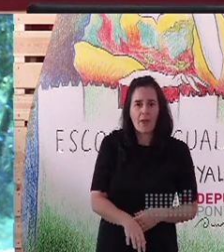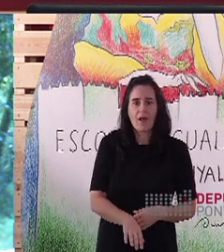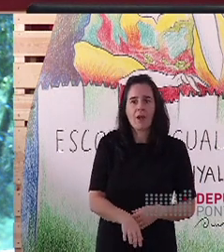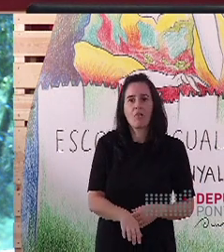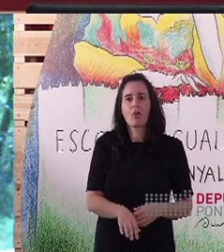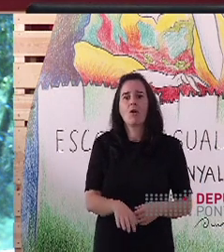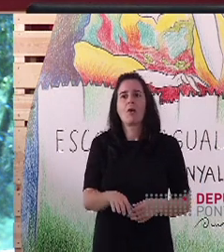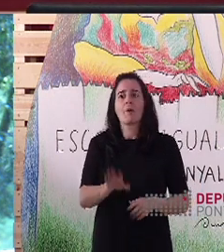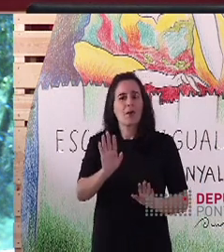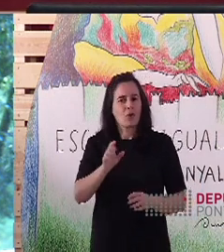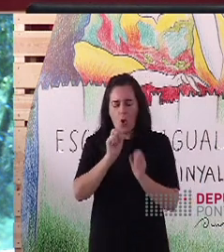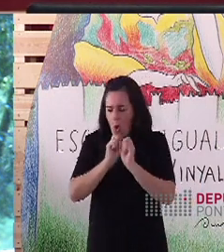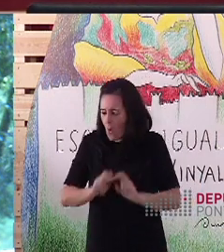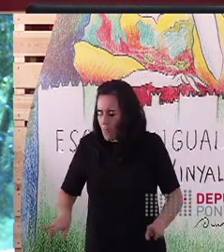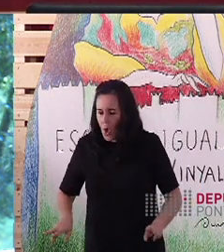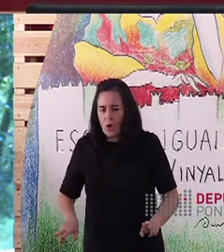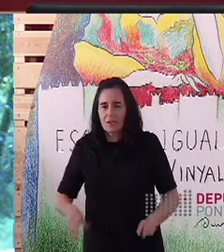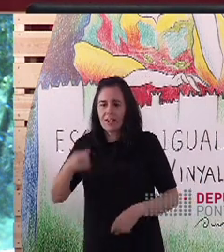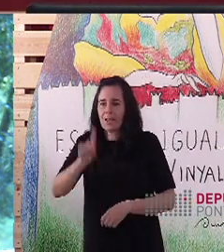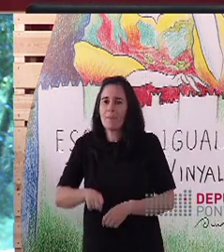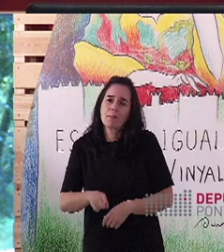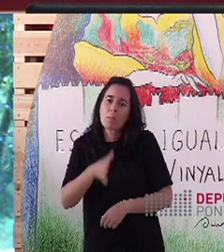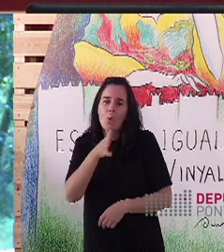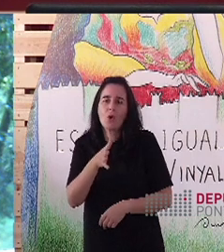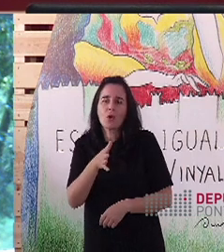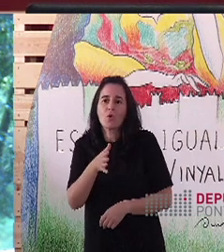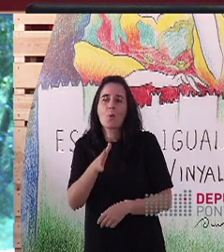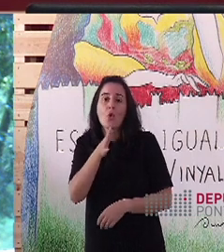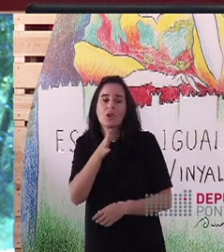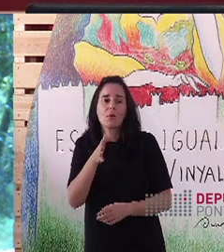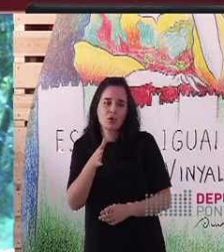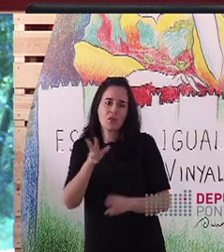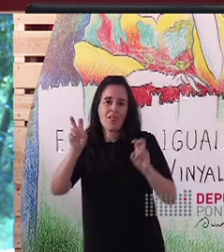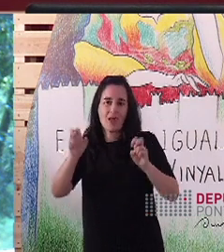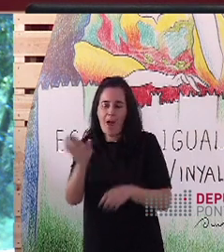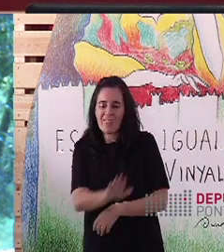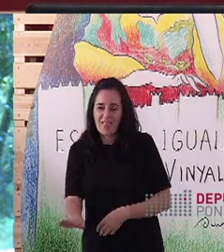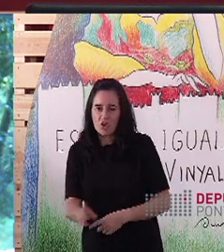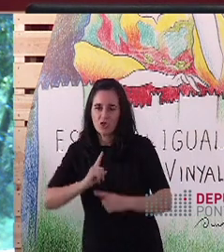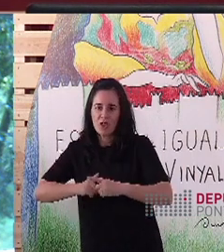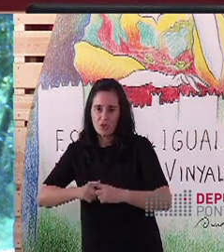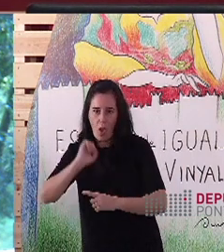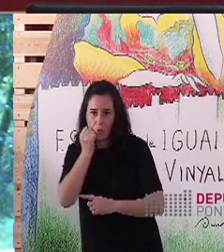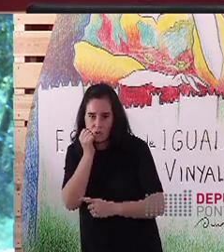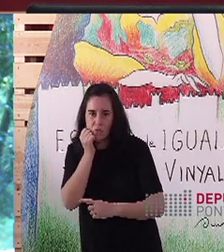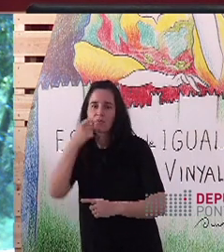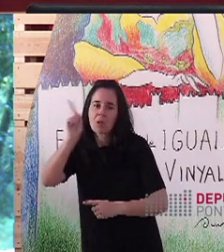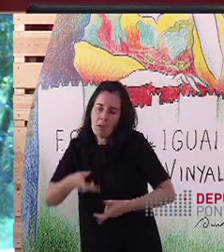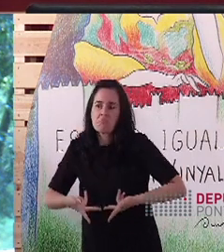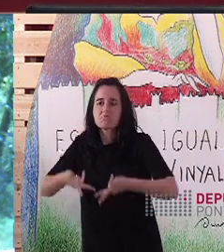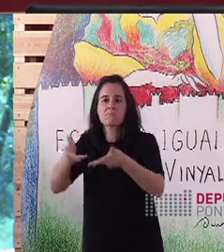lo peor de lo peor, argumentos de legitimación para la pedofilia. Y os podría contar,